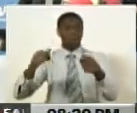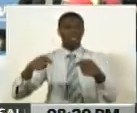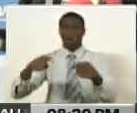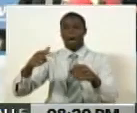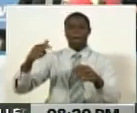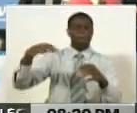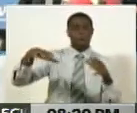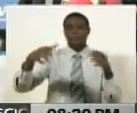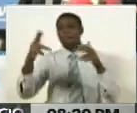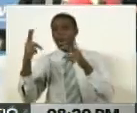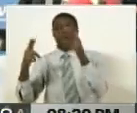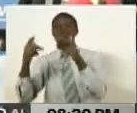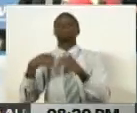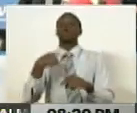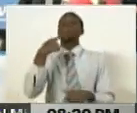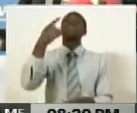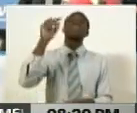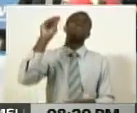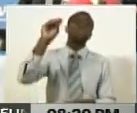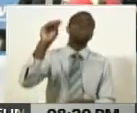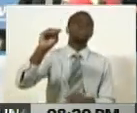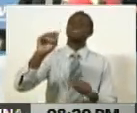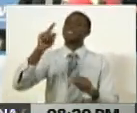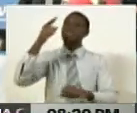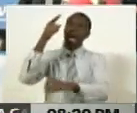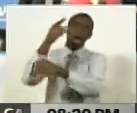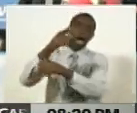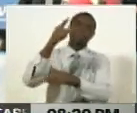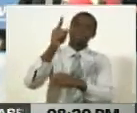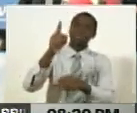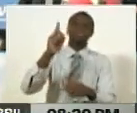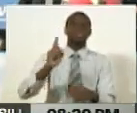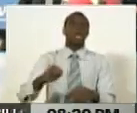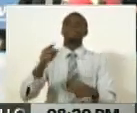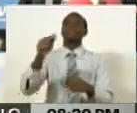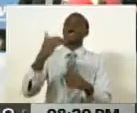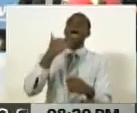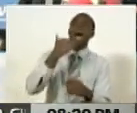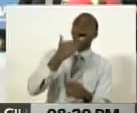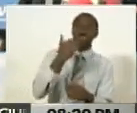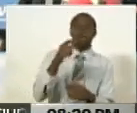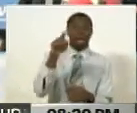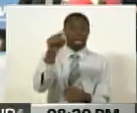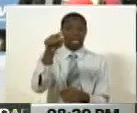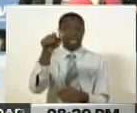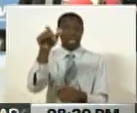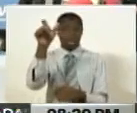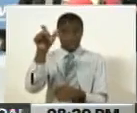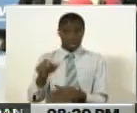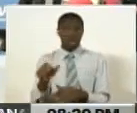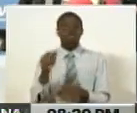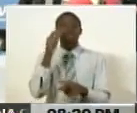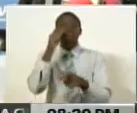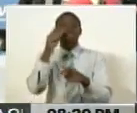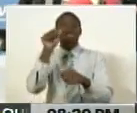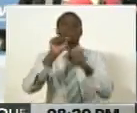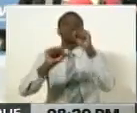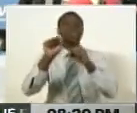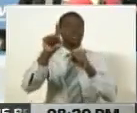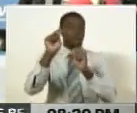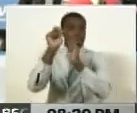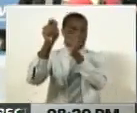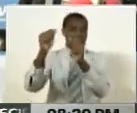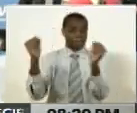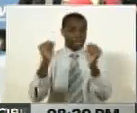hechos, di las instrucciones respectivas, los hechos de violencia, para que el delegado de la Defensoría del Pueblo, el doctor Camilo